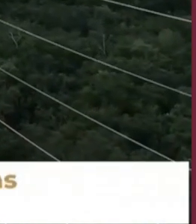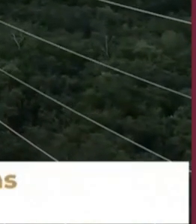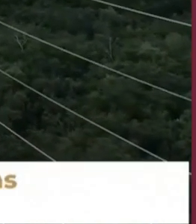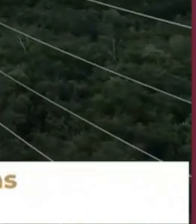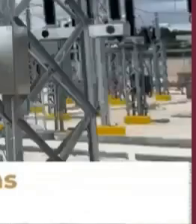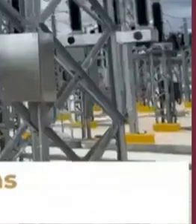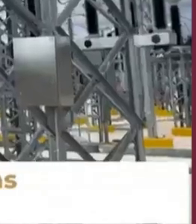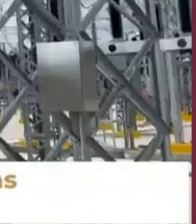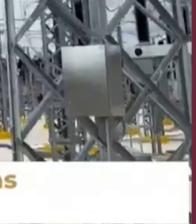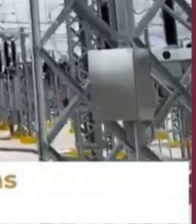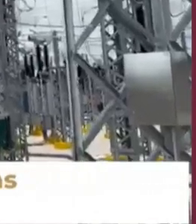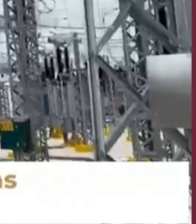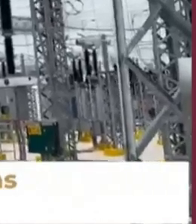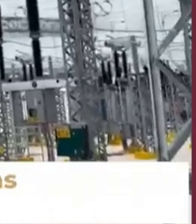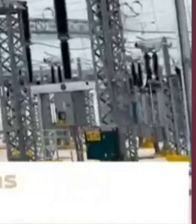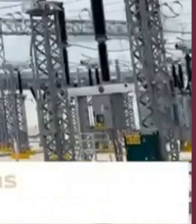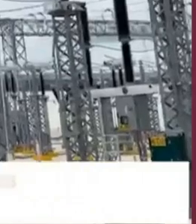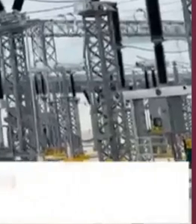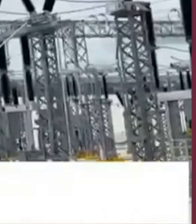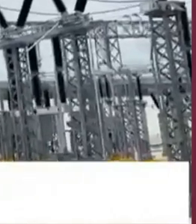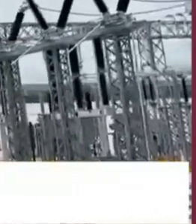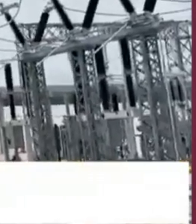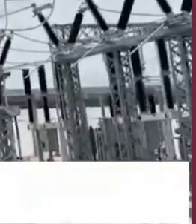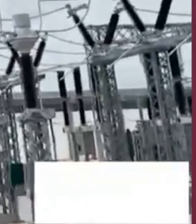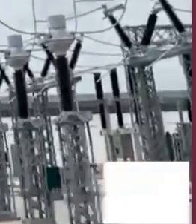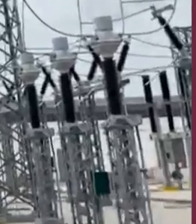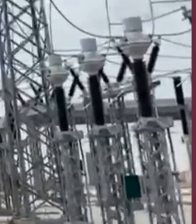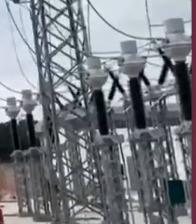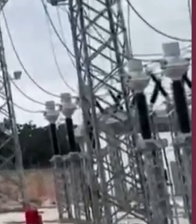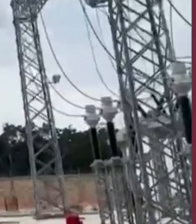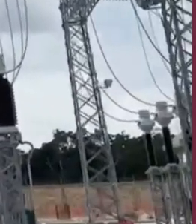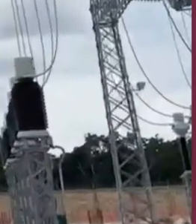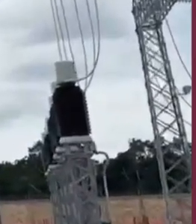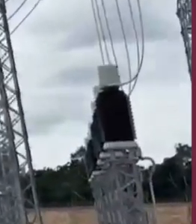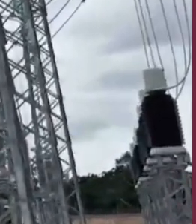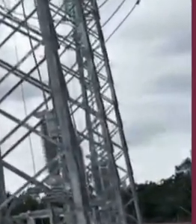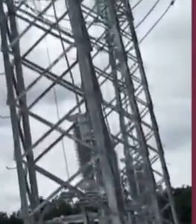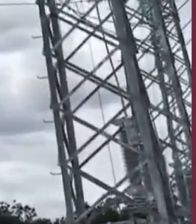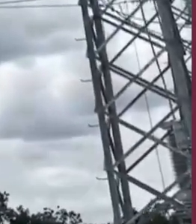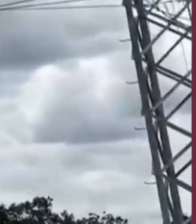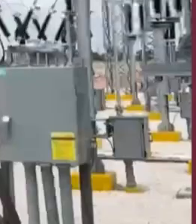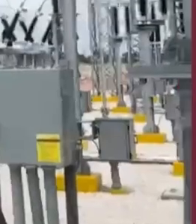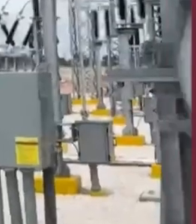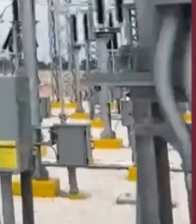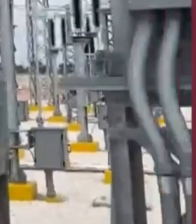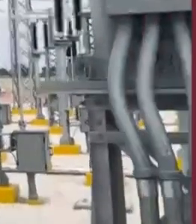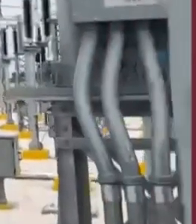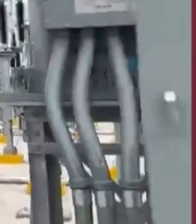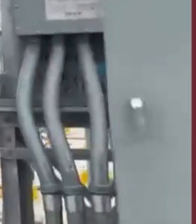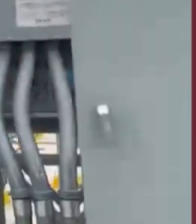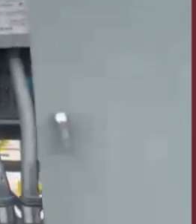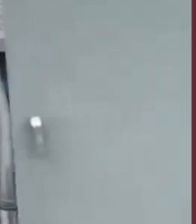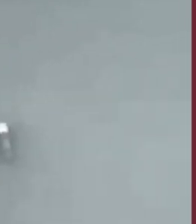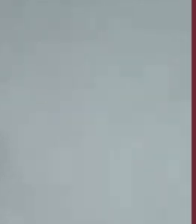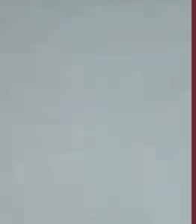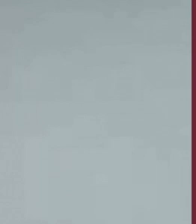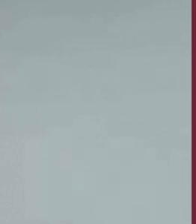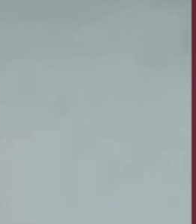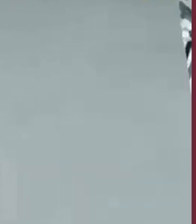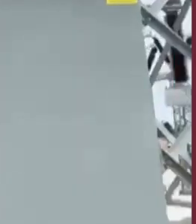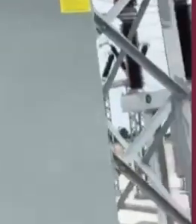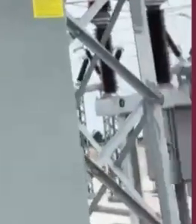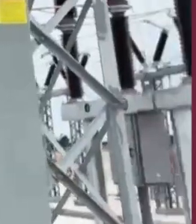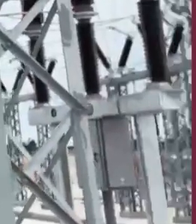alta y media tensión. Lo anterior para conectar el complejo aeroportuario a la red eléctrica nacional y soportar la demanda de